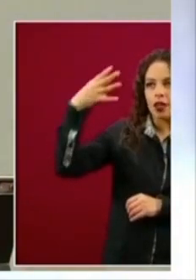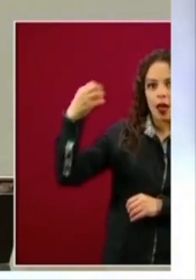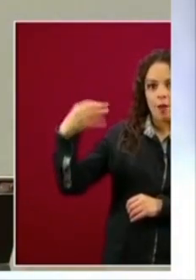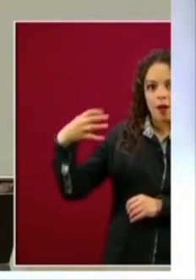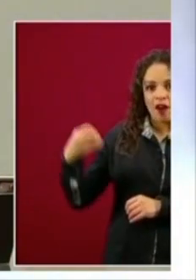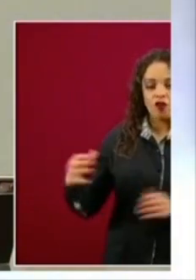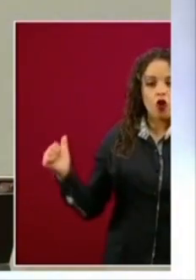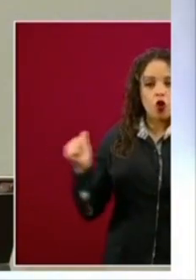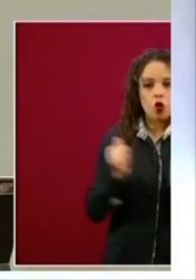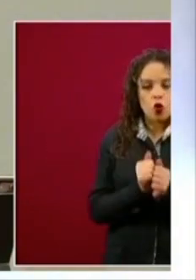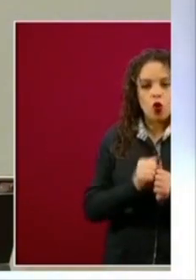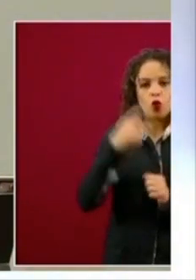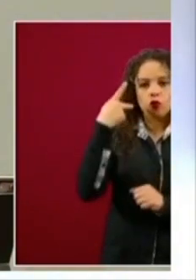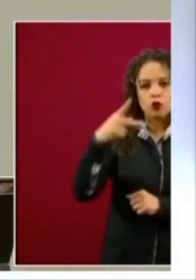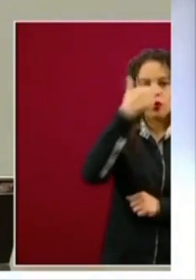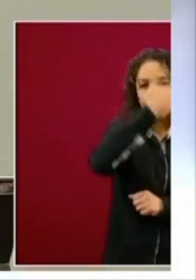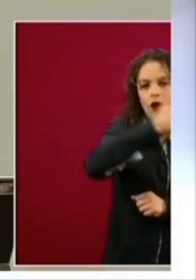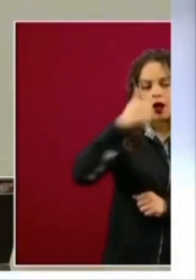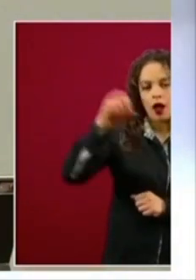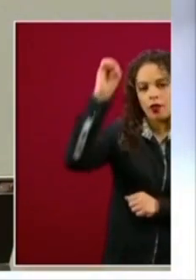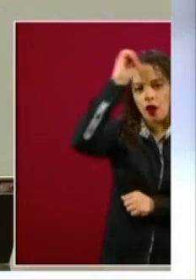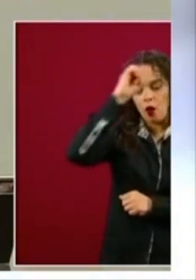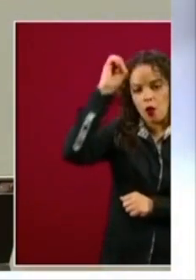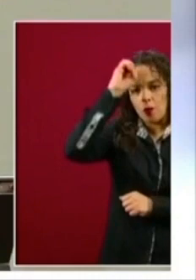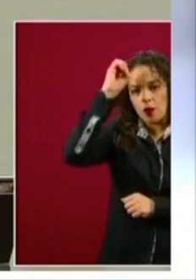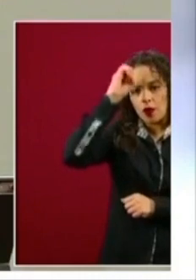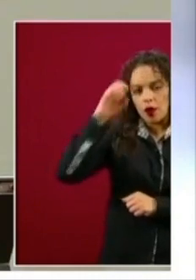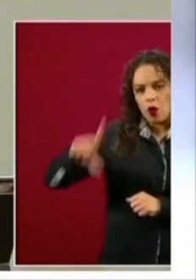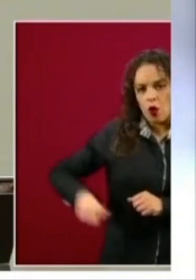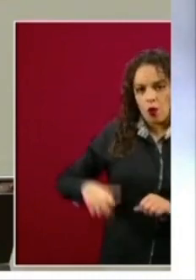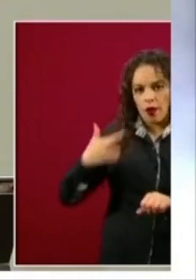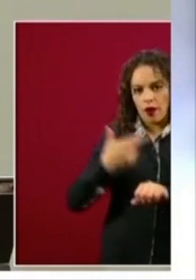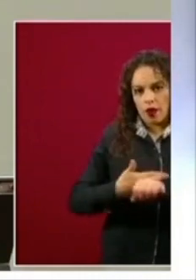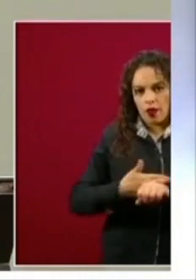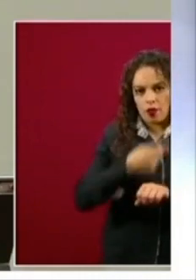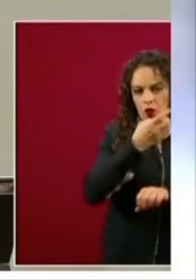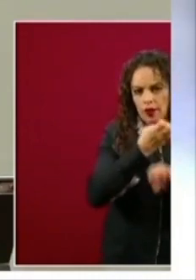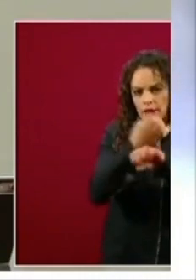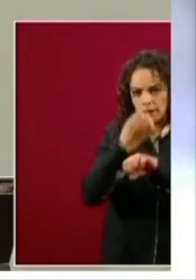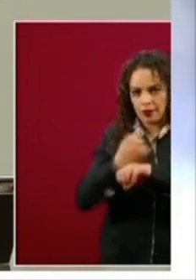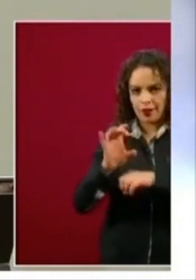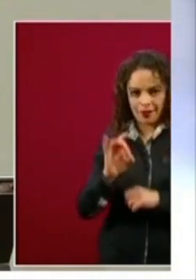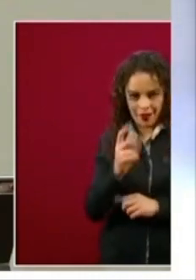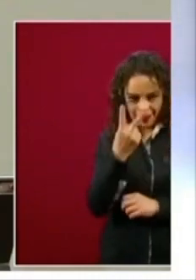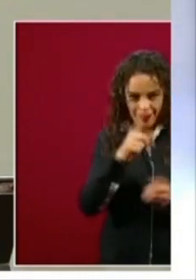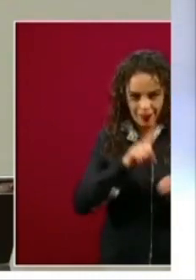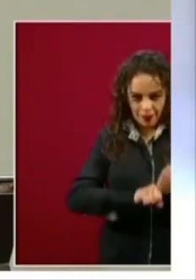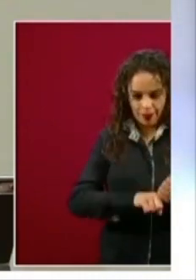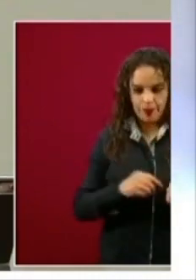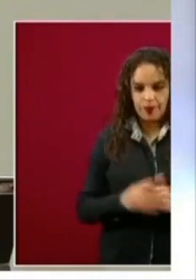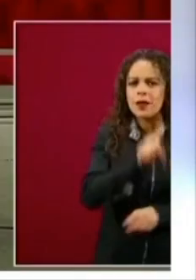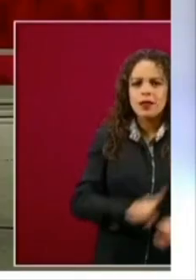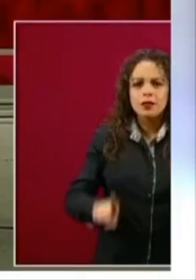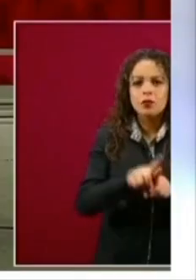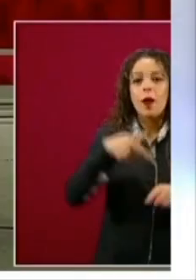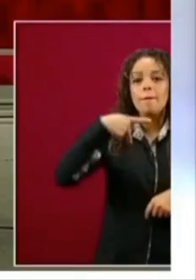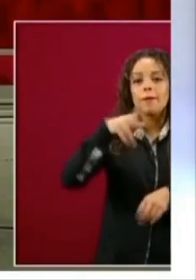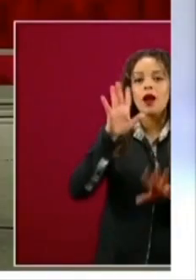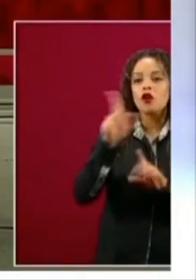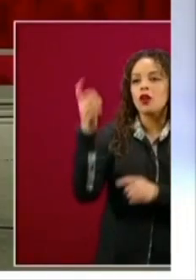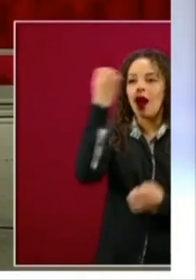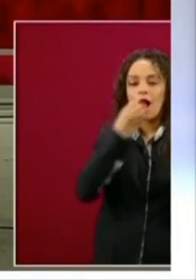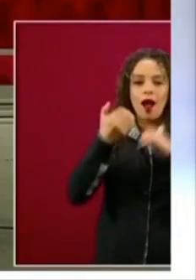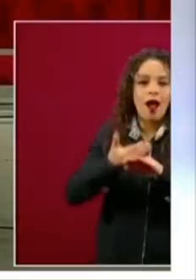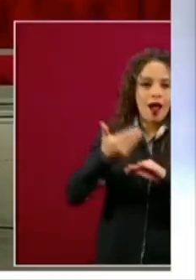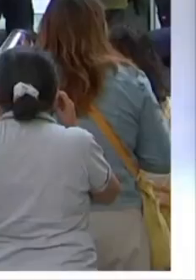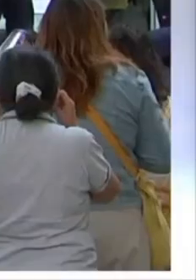los 32 gobernantes estatales. Y el viernes lo presentaríamos públicamente. Aclaró que